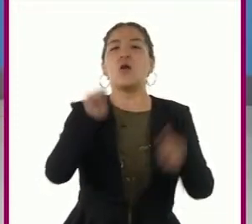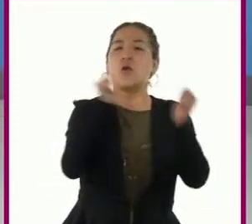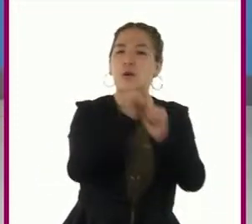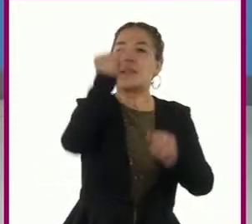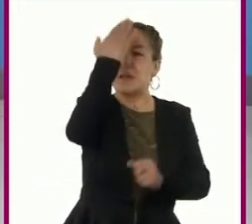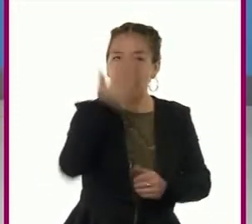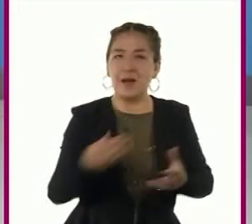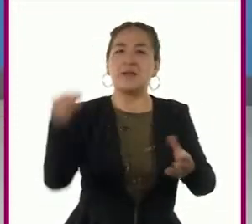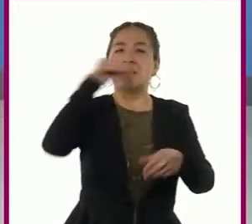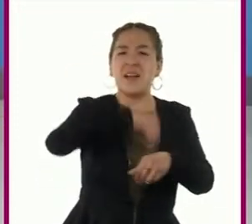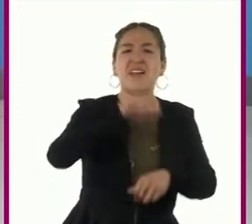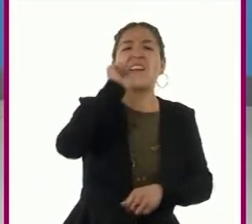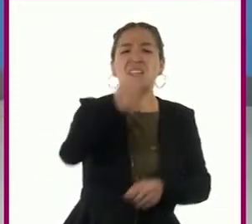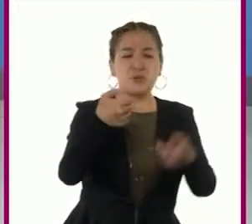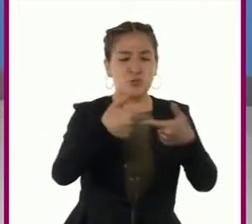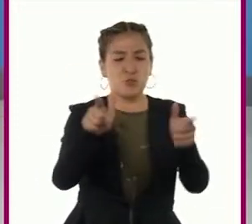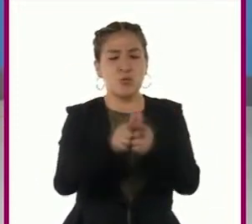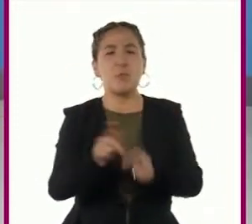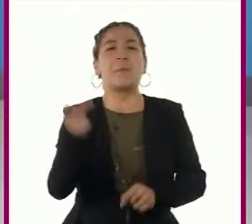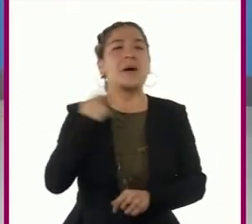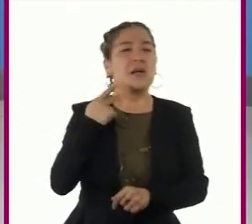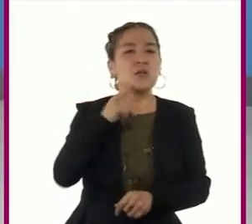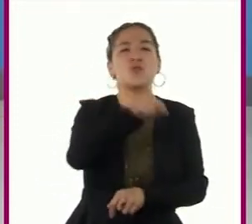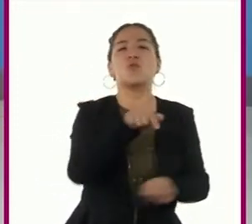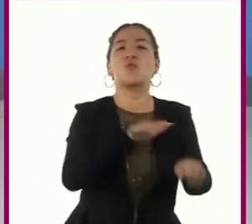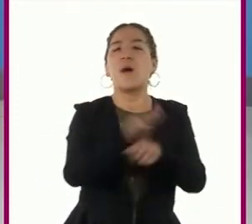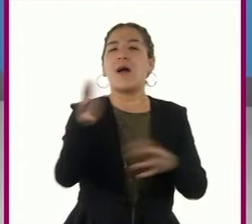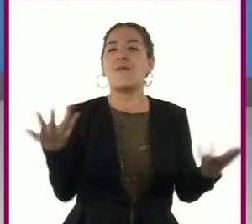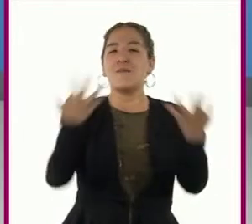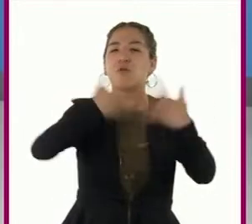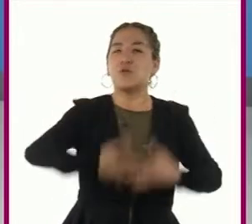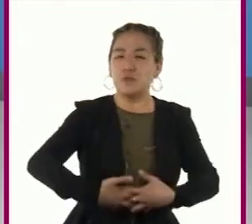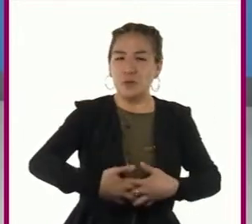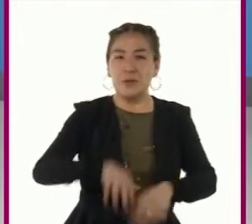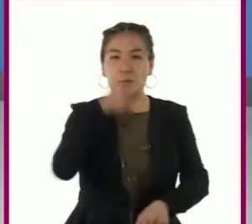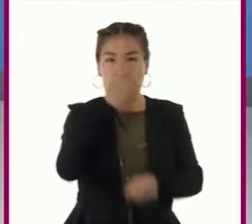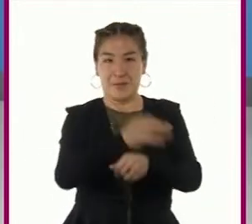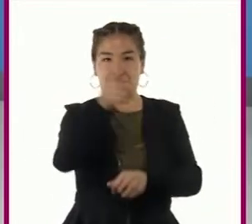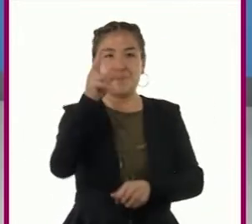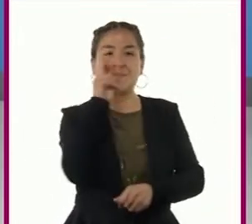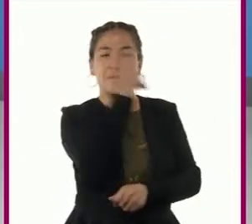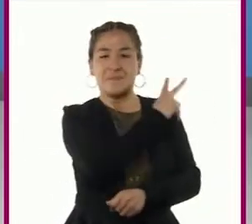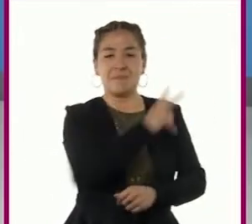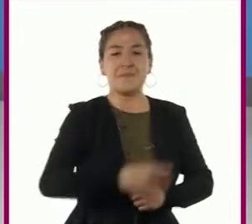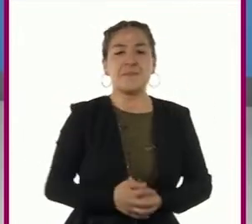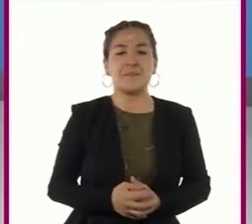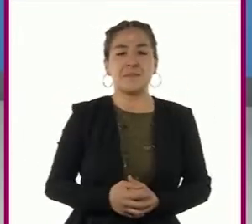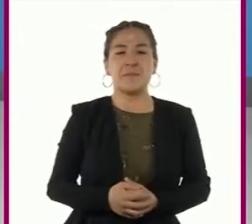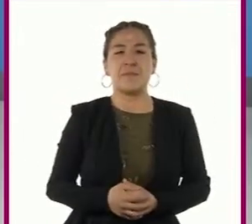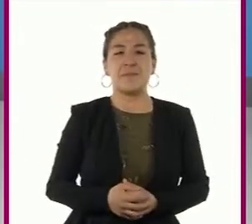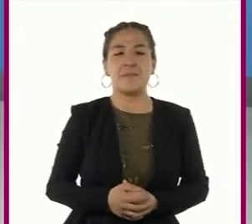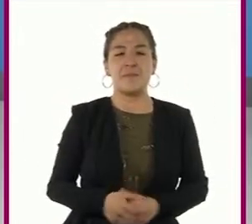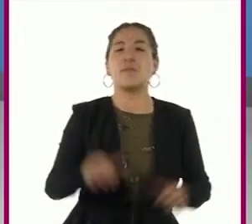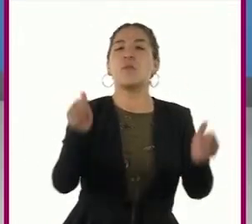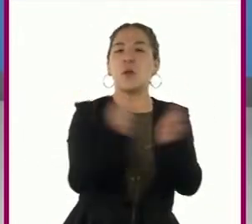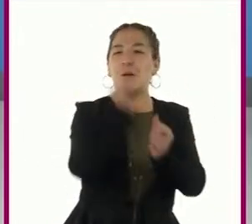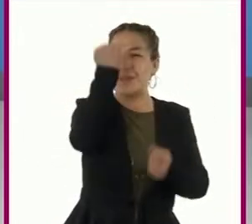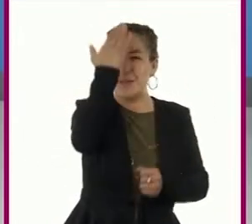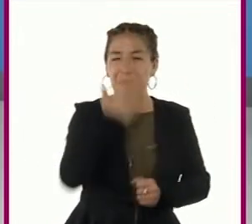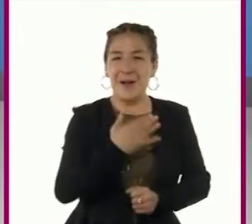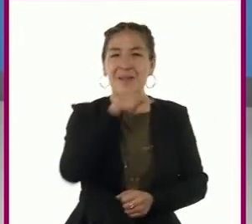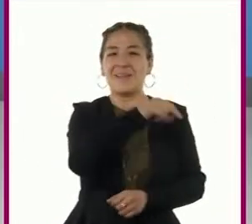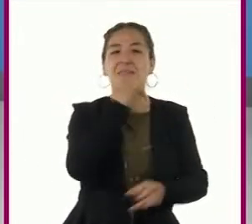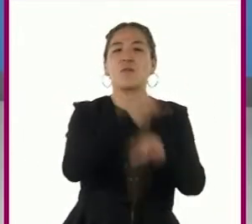los partidos políticos y cuáles son sus funciones. En la pantalla aparecerá una infografía que puede ser